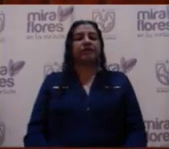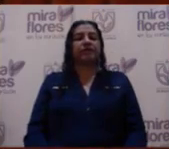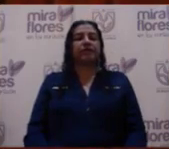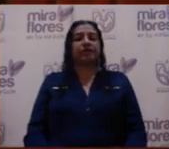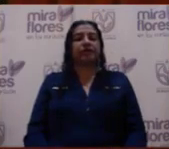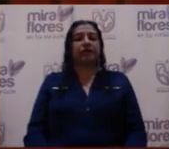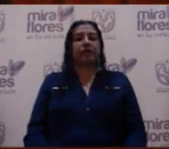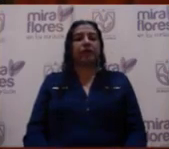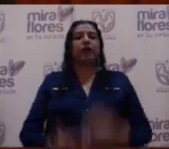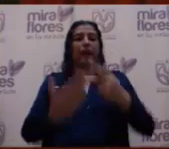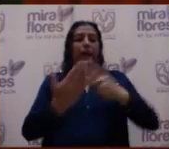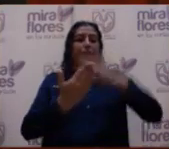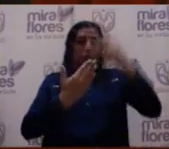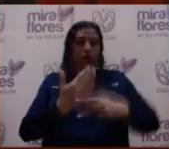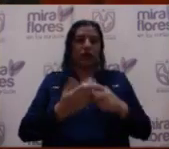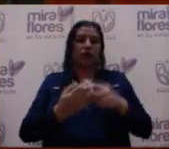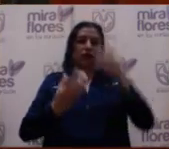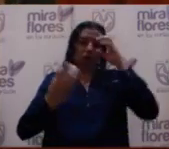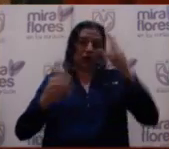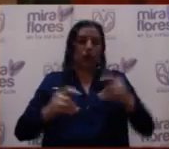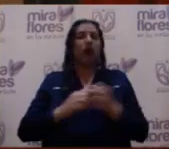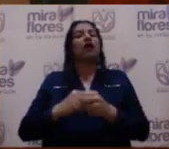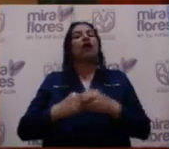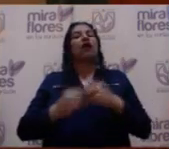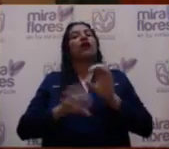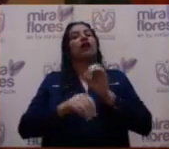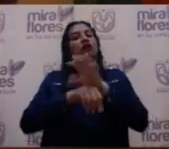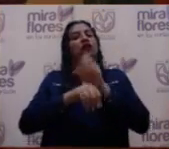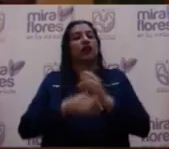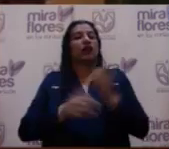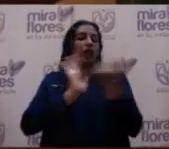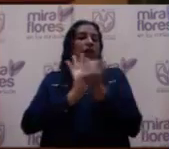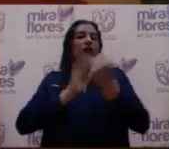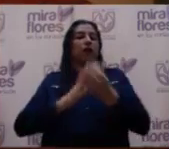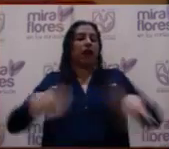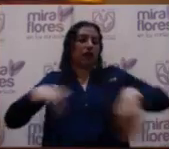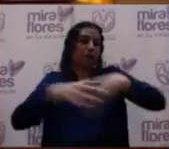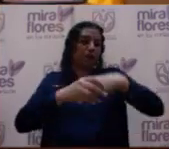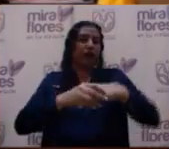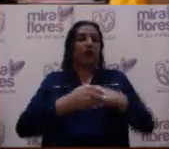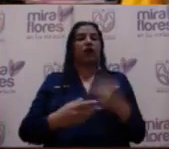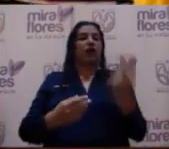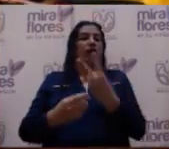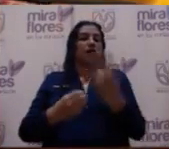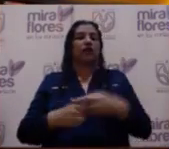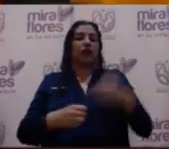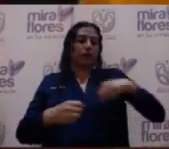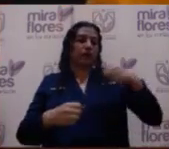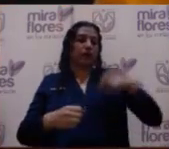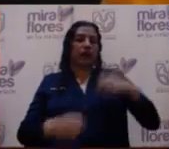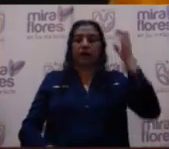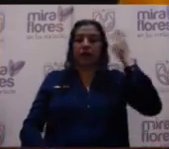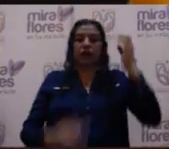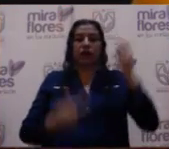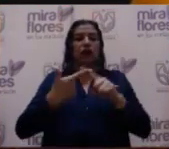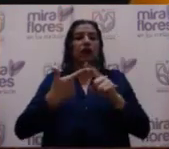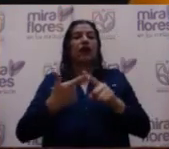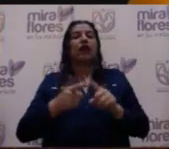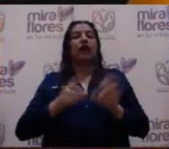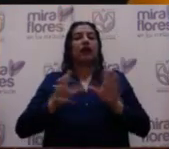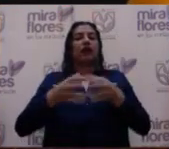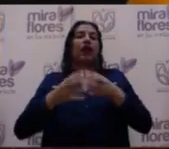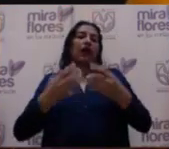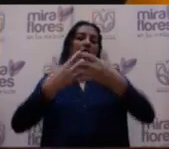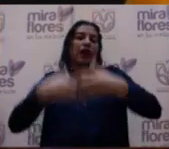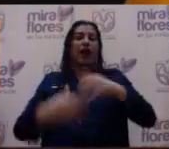Orden del día. Proyecto de acuerdo de consejo que aprueba el convenio de cooperación interinstitucional entre la Municipalidad de Miraflores y la Cámara